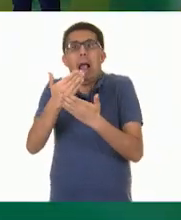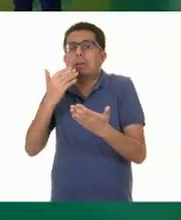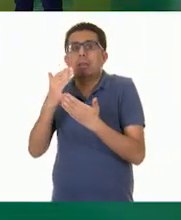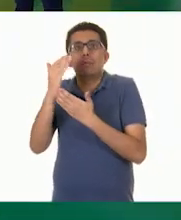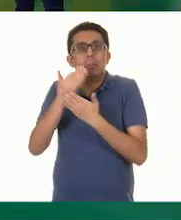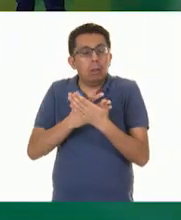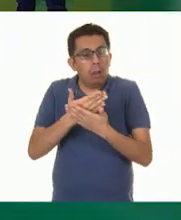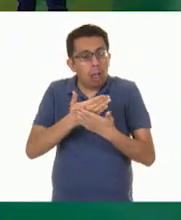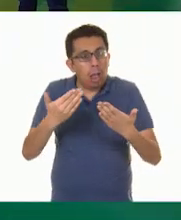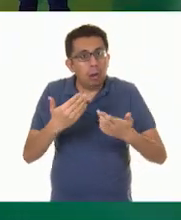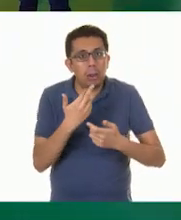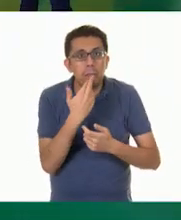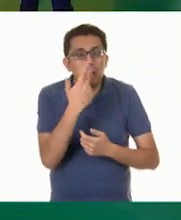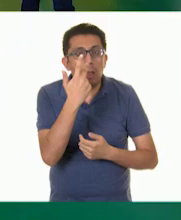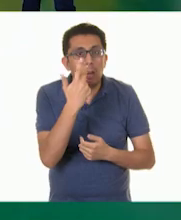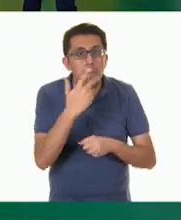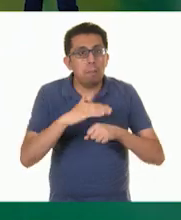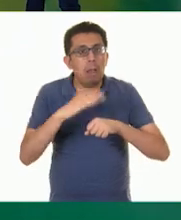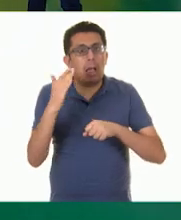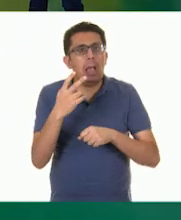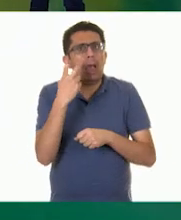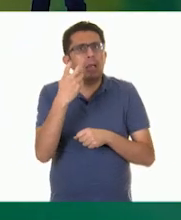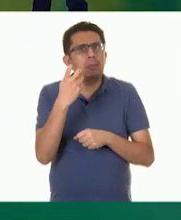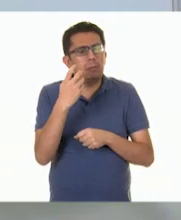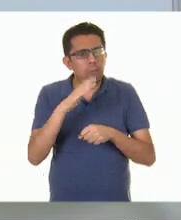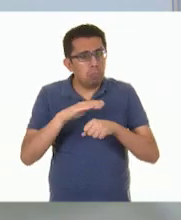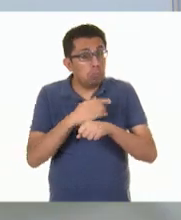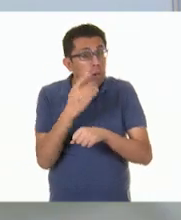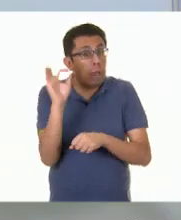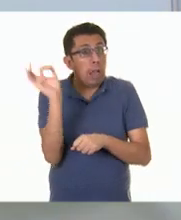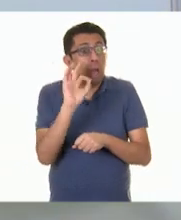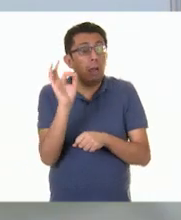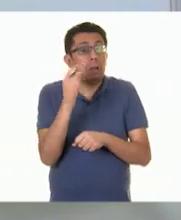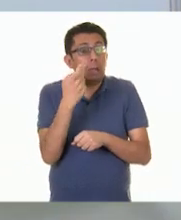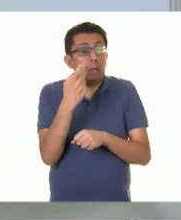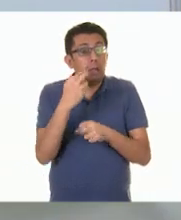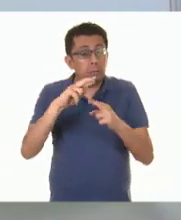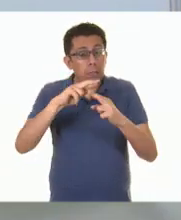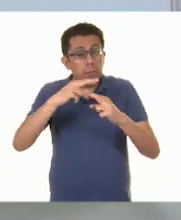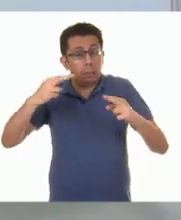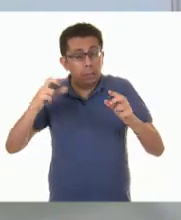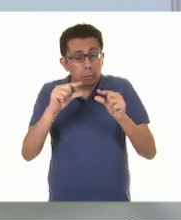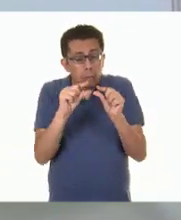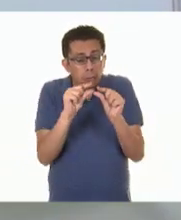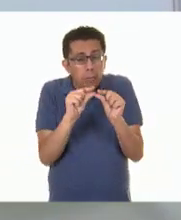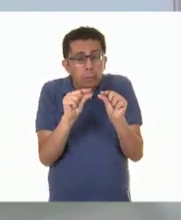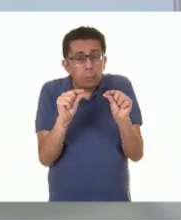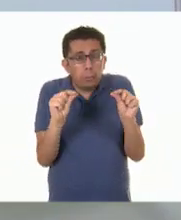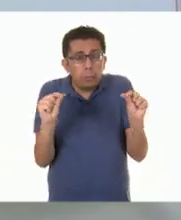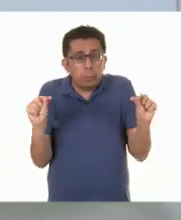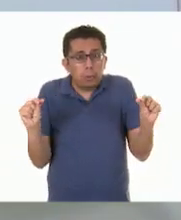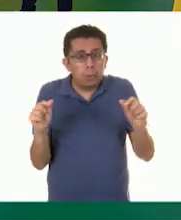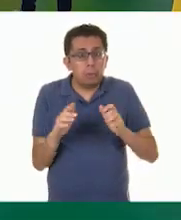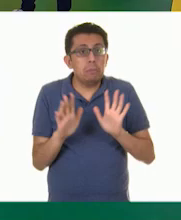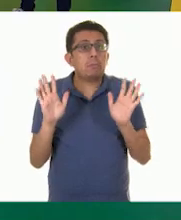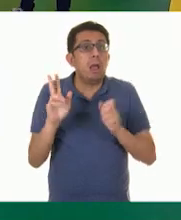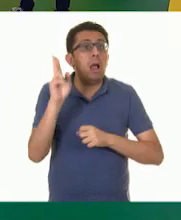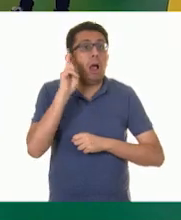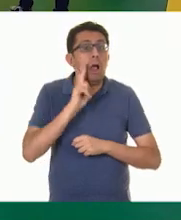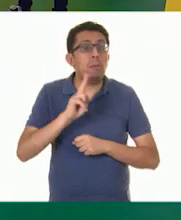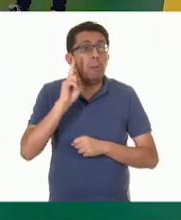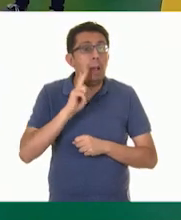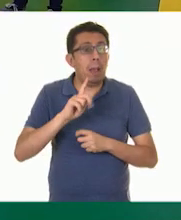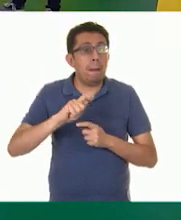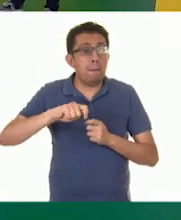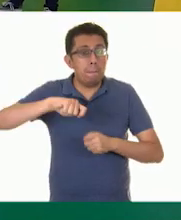y estambre. ¿Tendrá que ver que el hilo es más delgado? No sé, ¿tendrá que ver? Pero a ver, veamos ahora con uno de plástico, porque ver. mira,